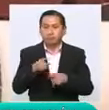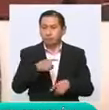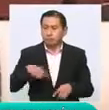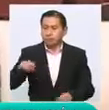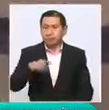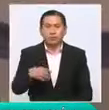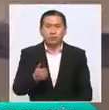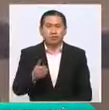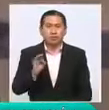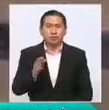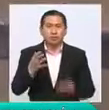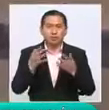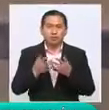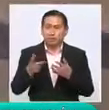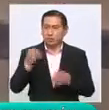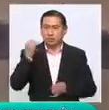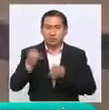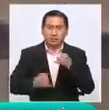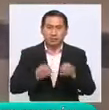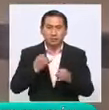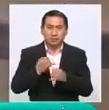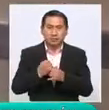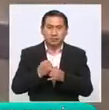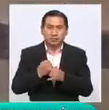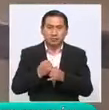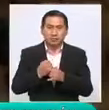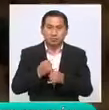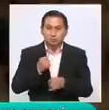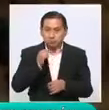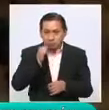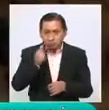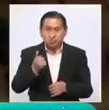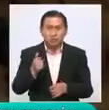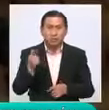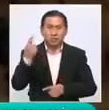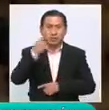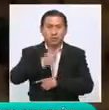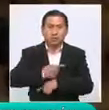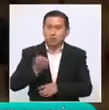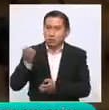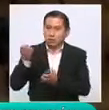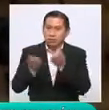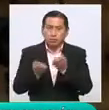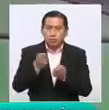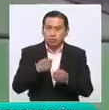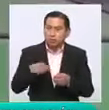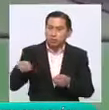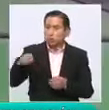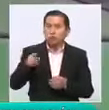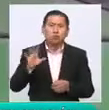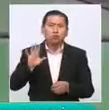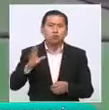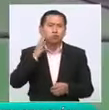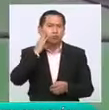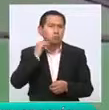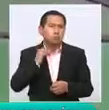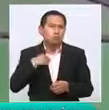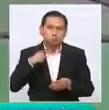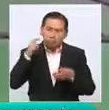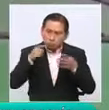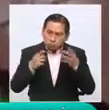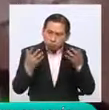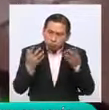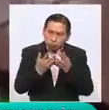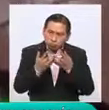empresas tecnológicas internacionales que se presentaron, en los siguientes 10 días se les realizará una evaluación en función a su experiencia y con las que cumplieran